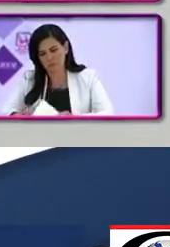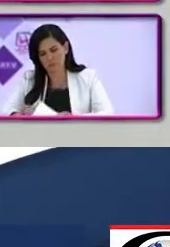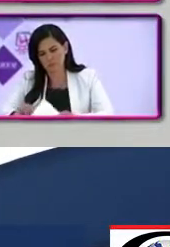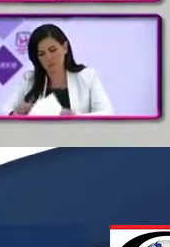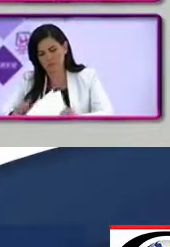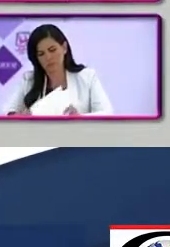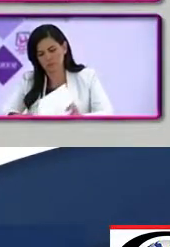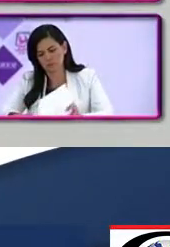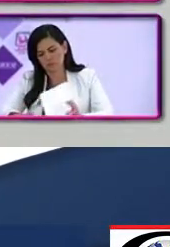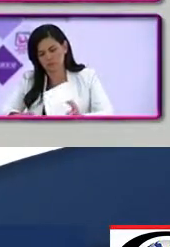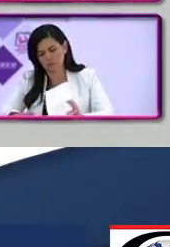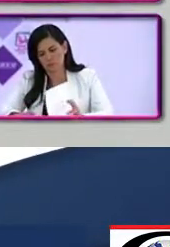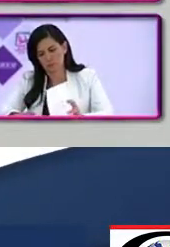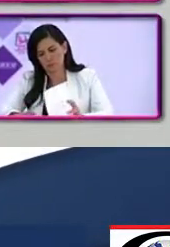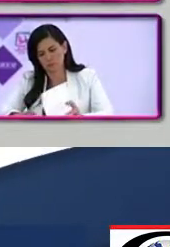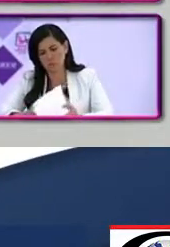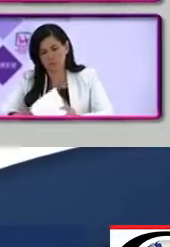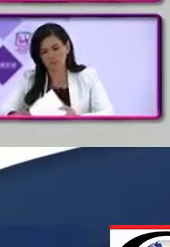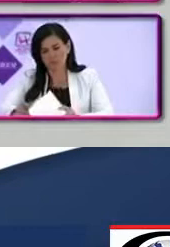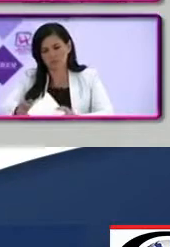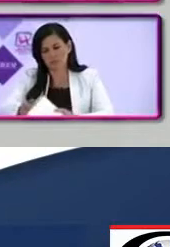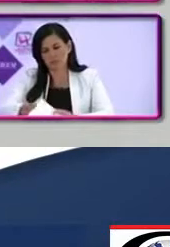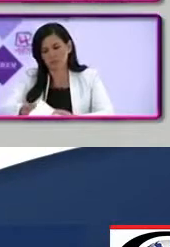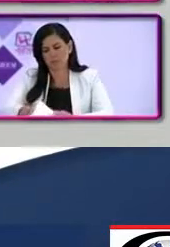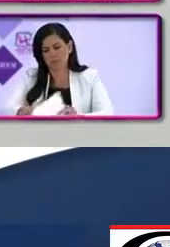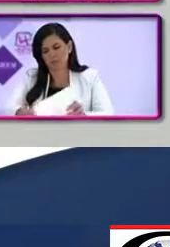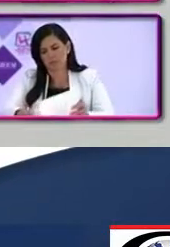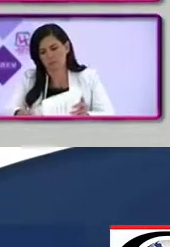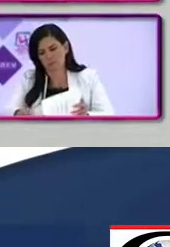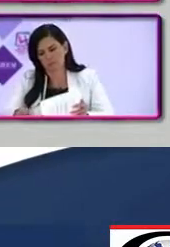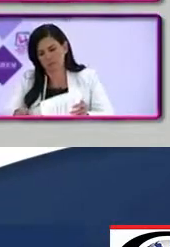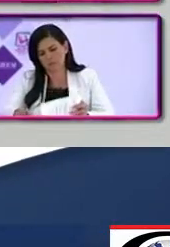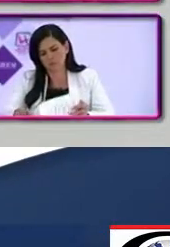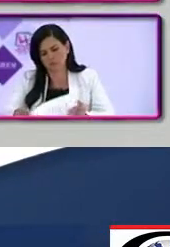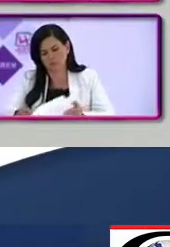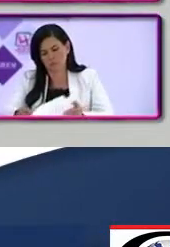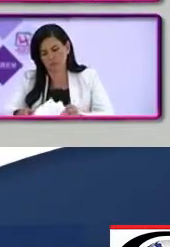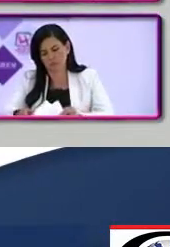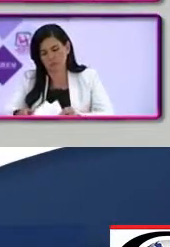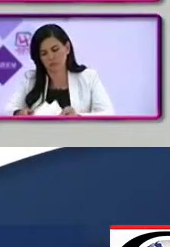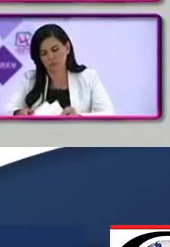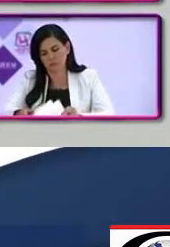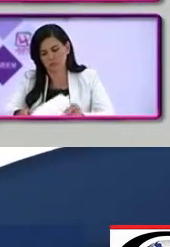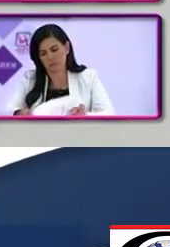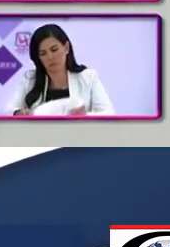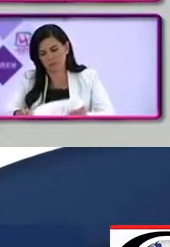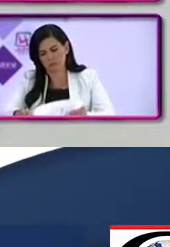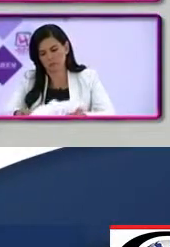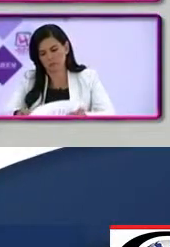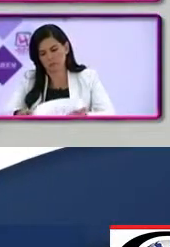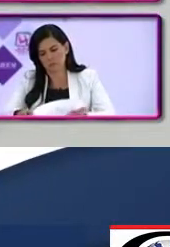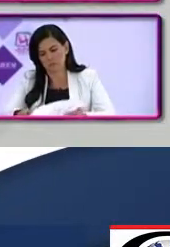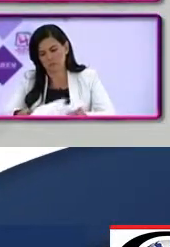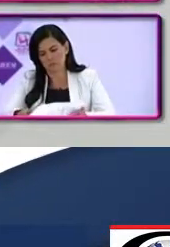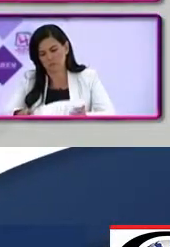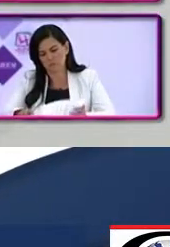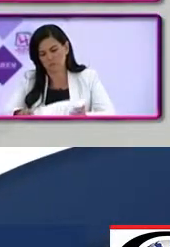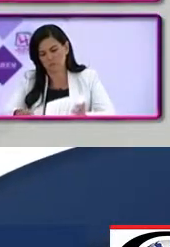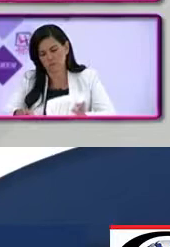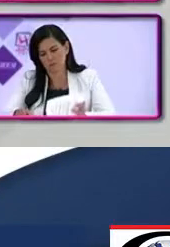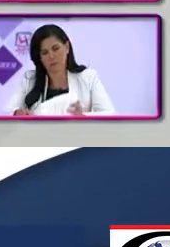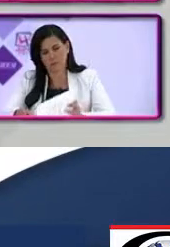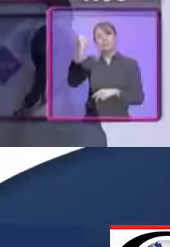mucho gusto, agradezco tu invitación. Y evidentemente que sí, para que el auditorio conozca en lo concreto qué propuestas estamos